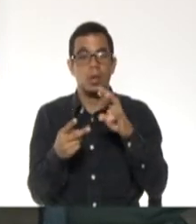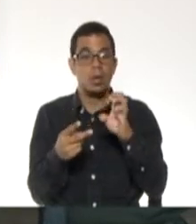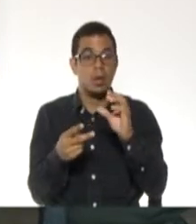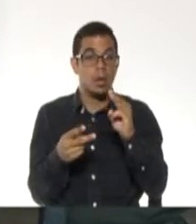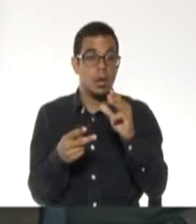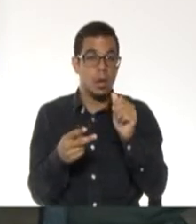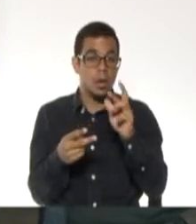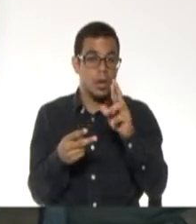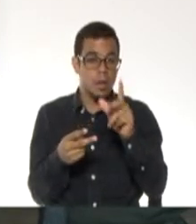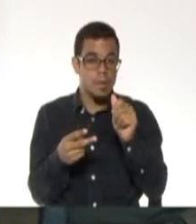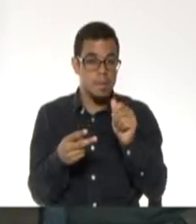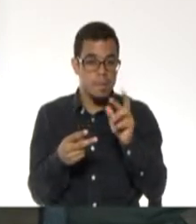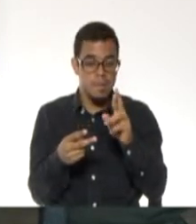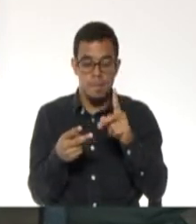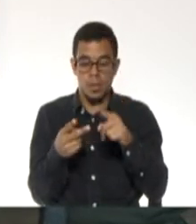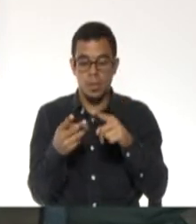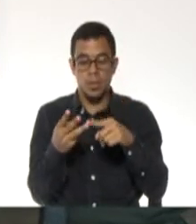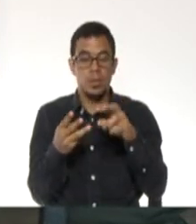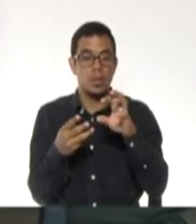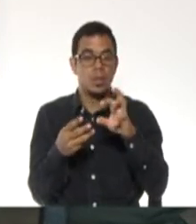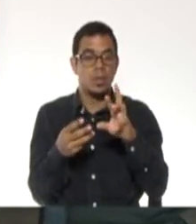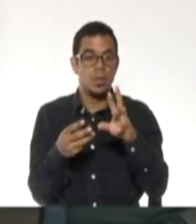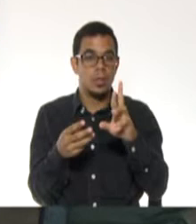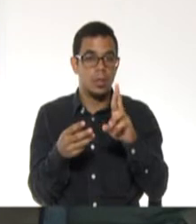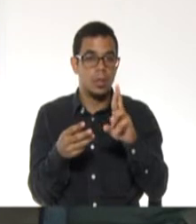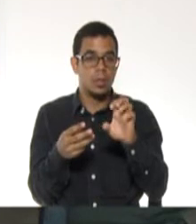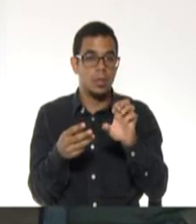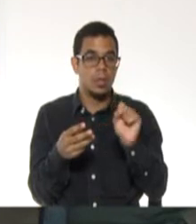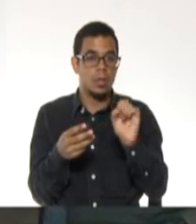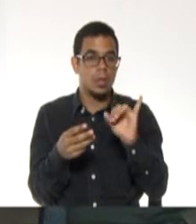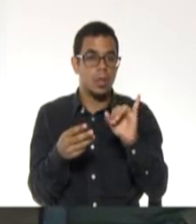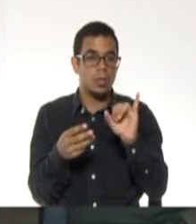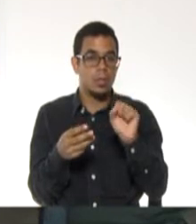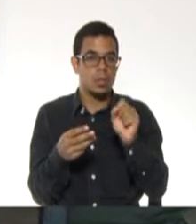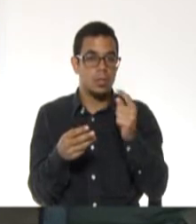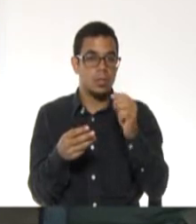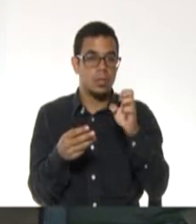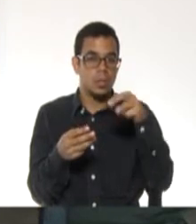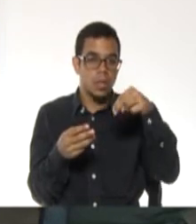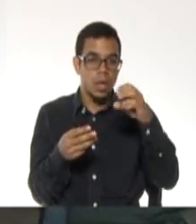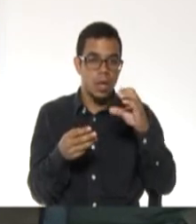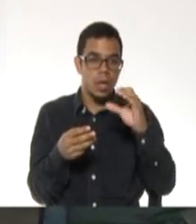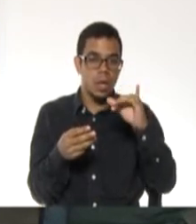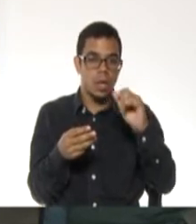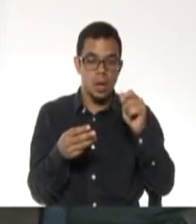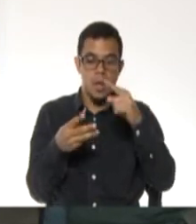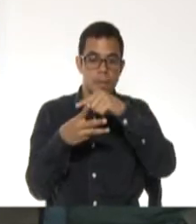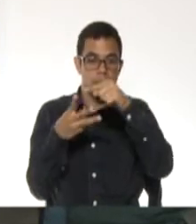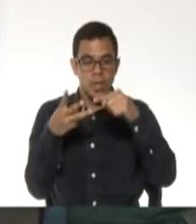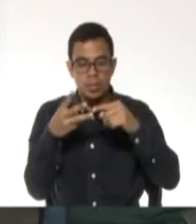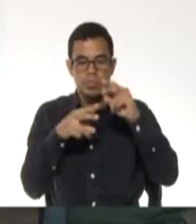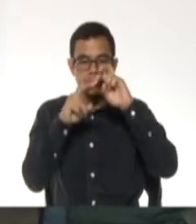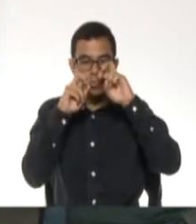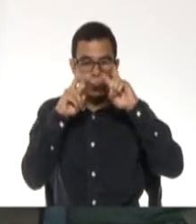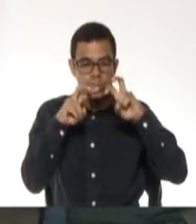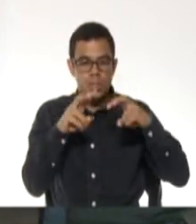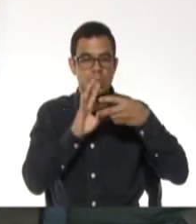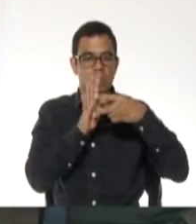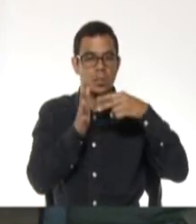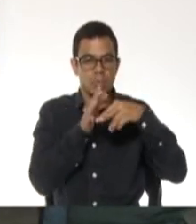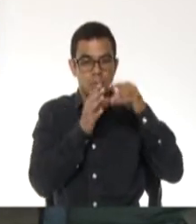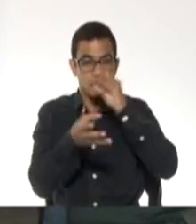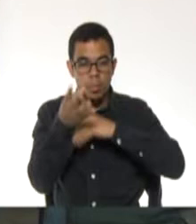electrodoméstico, resistencia, puesto que todo esto le va a ser de utilidad para los conocimientos previos. Bien, vamos entonces a iniciar